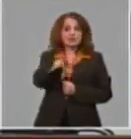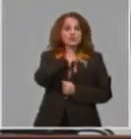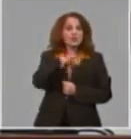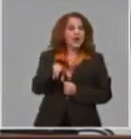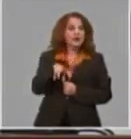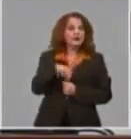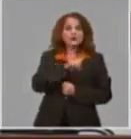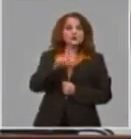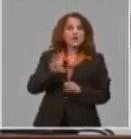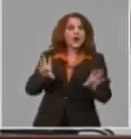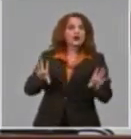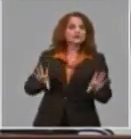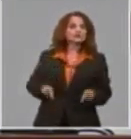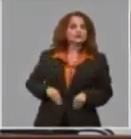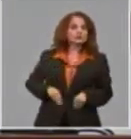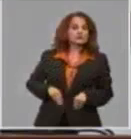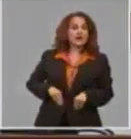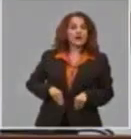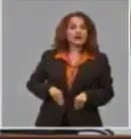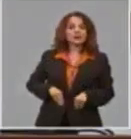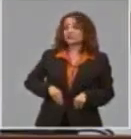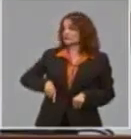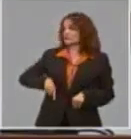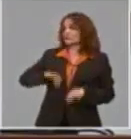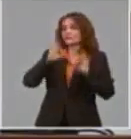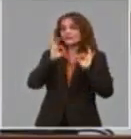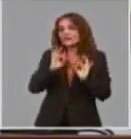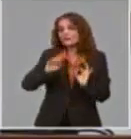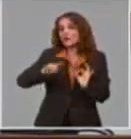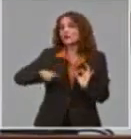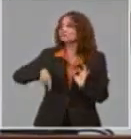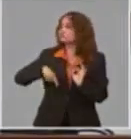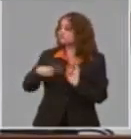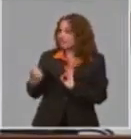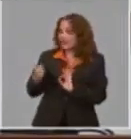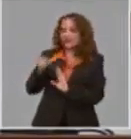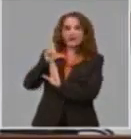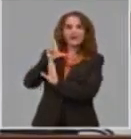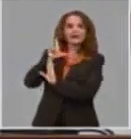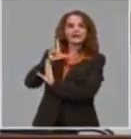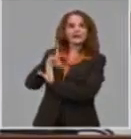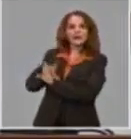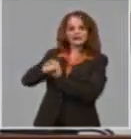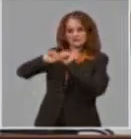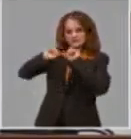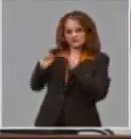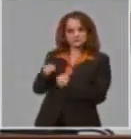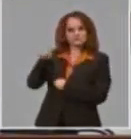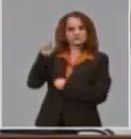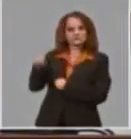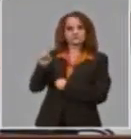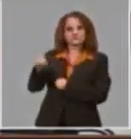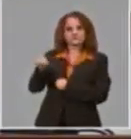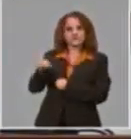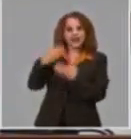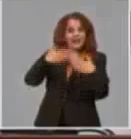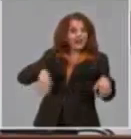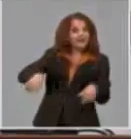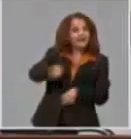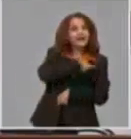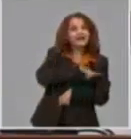ilegalidad, vamos a actuar con toda justeza, pero también con firmeza, porque la calle en Cuba es para los